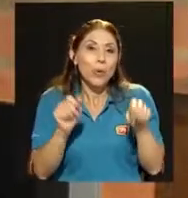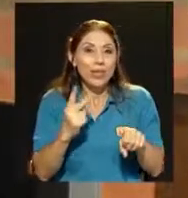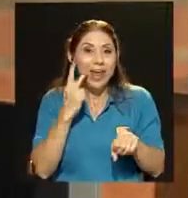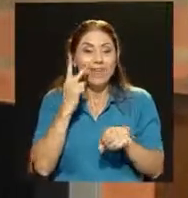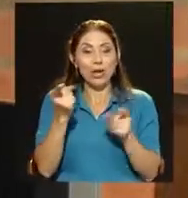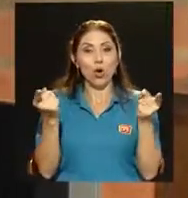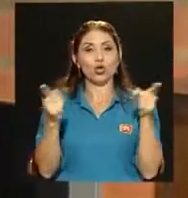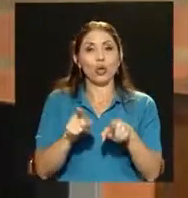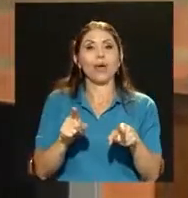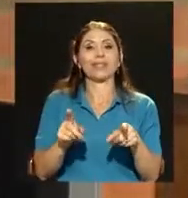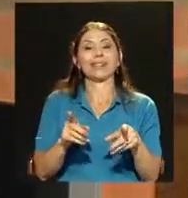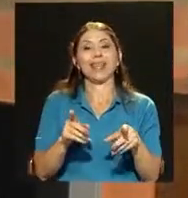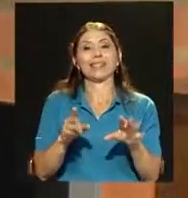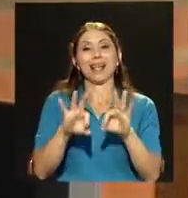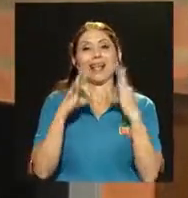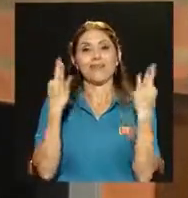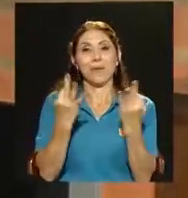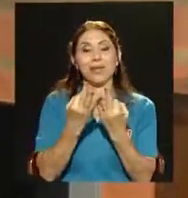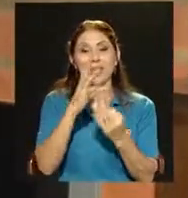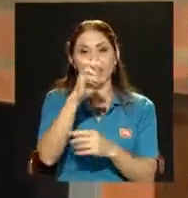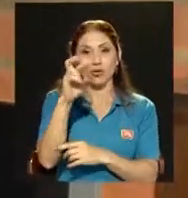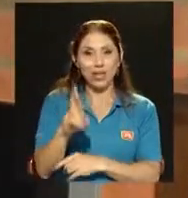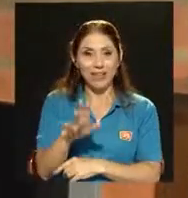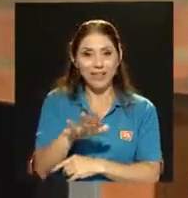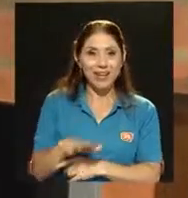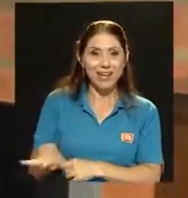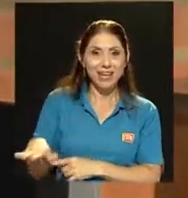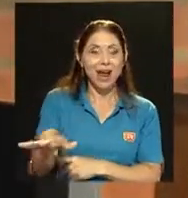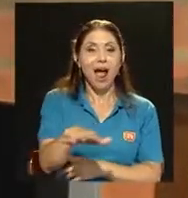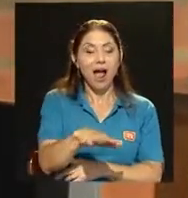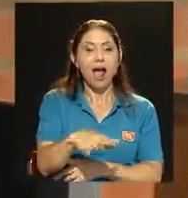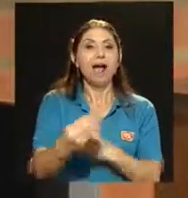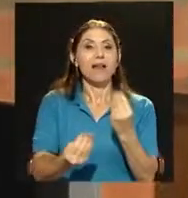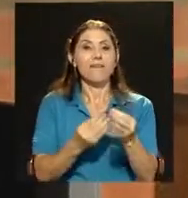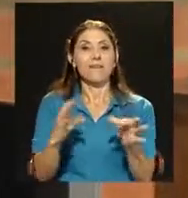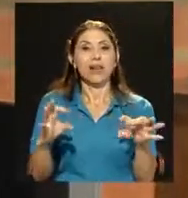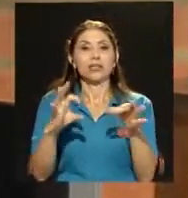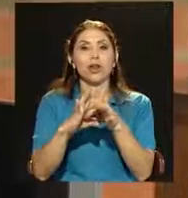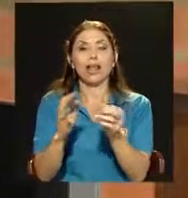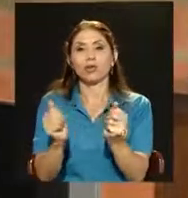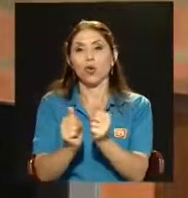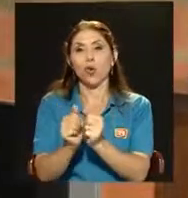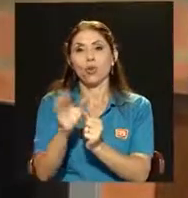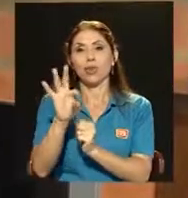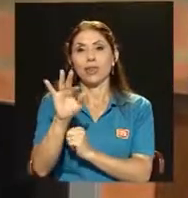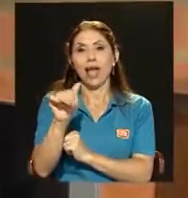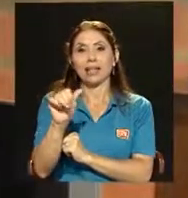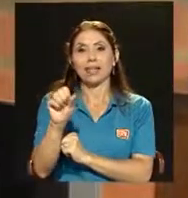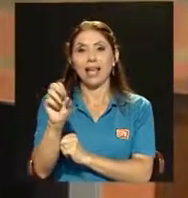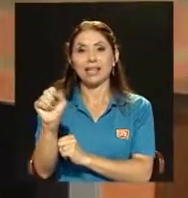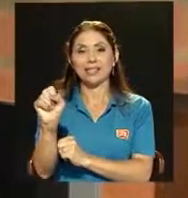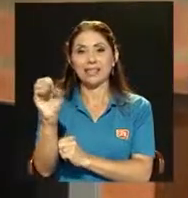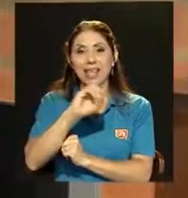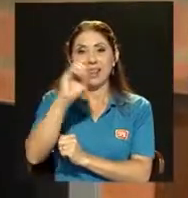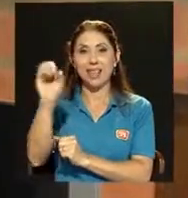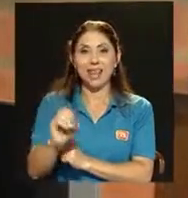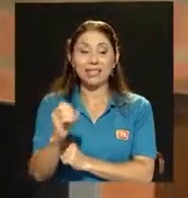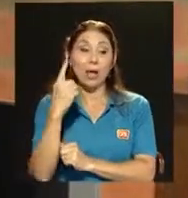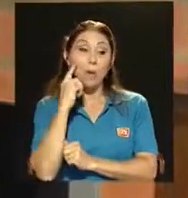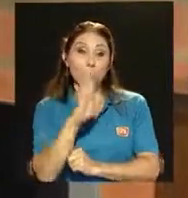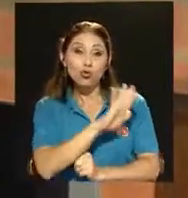Costa Rica, relacionadas, como indicaba doña Marta, con las tasas de interés de los préstamos que tiene la gente,